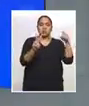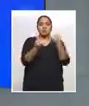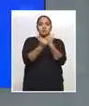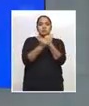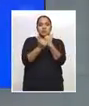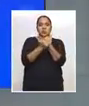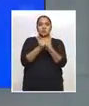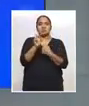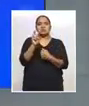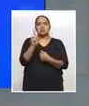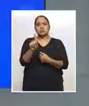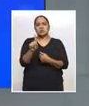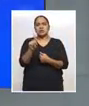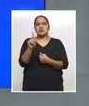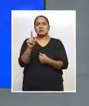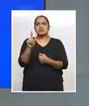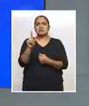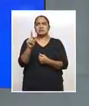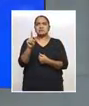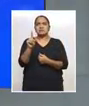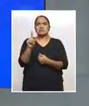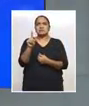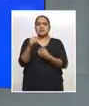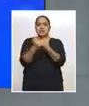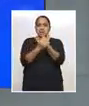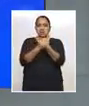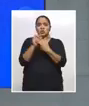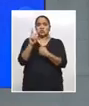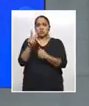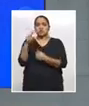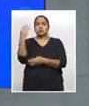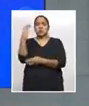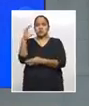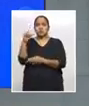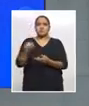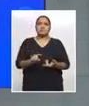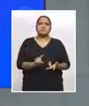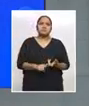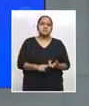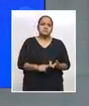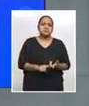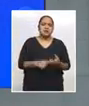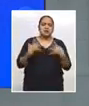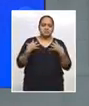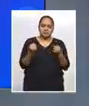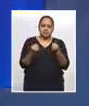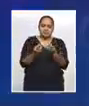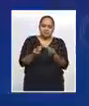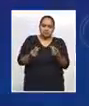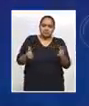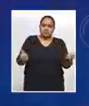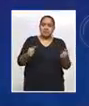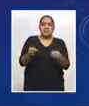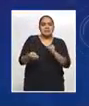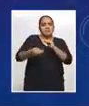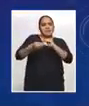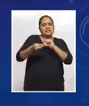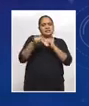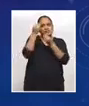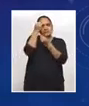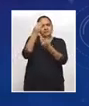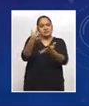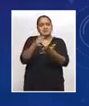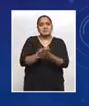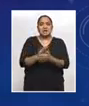Son las cuatro personas que se han recuperado de COVID-19. Va nuestra recomendación a toda la